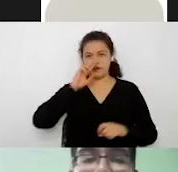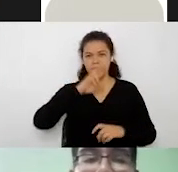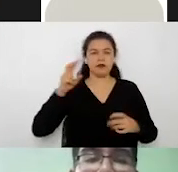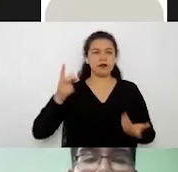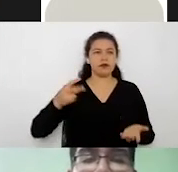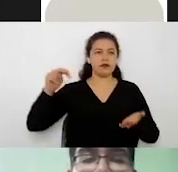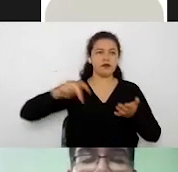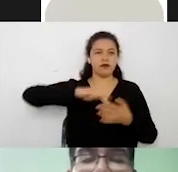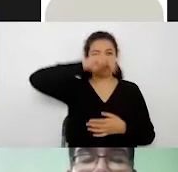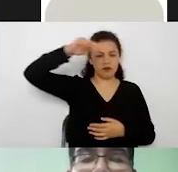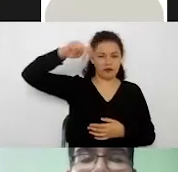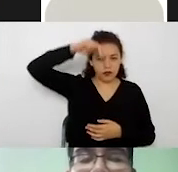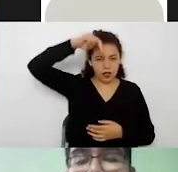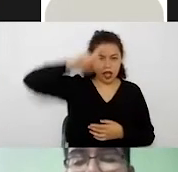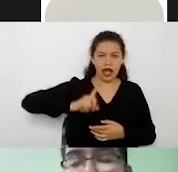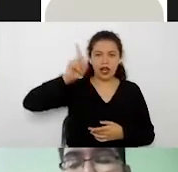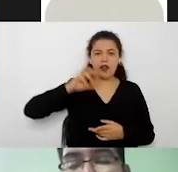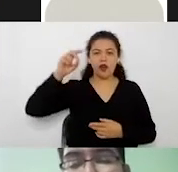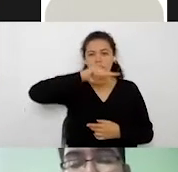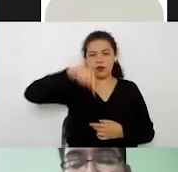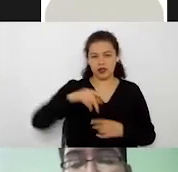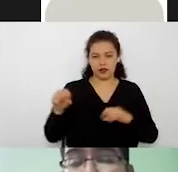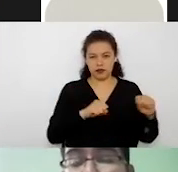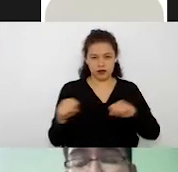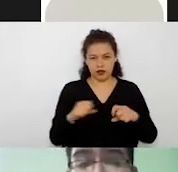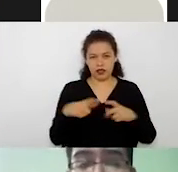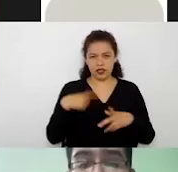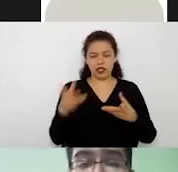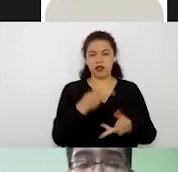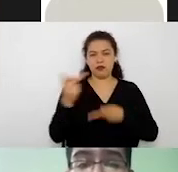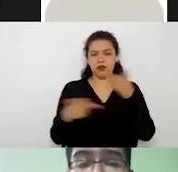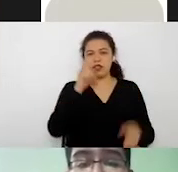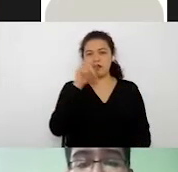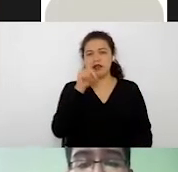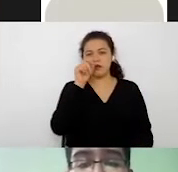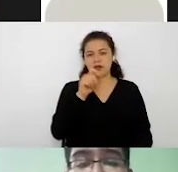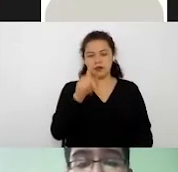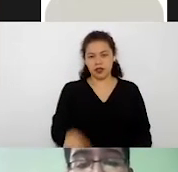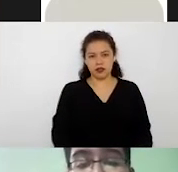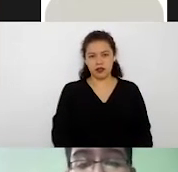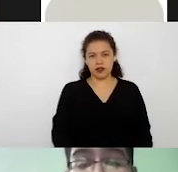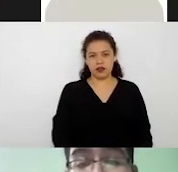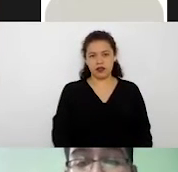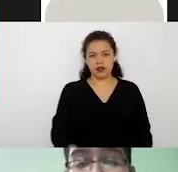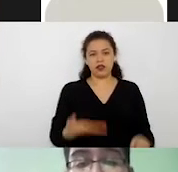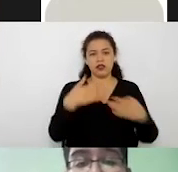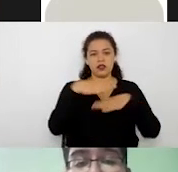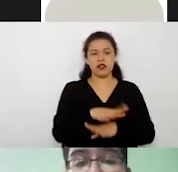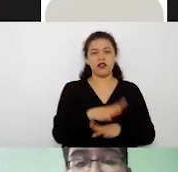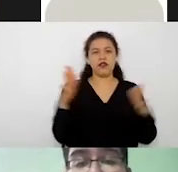bajarnos en caso del movimiento. Hay una pregunta muy recurrente que nos hacen que es acerca del triángulo de la vida.